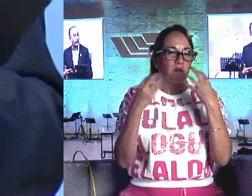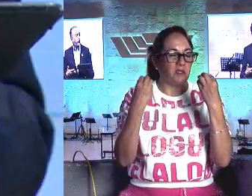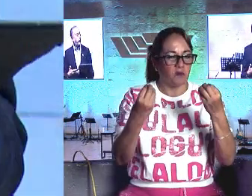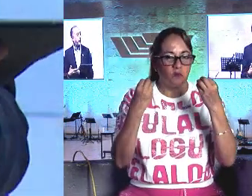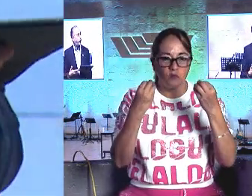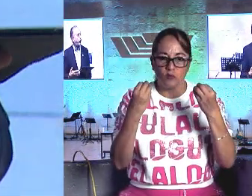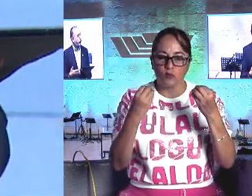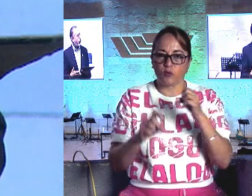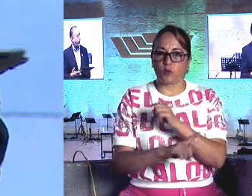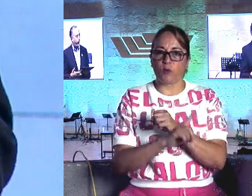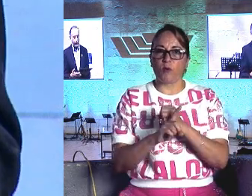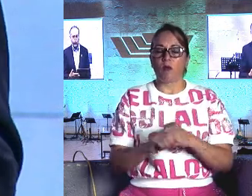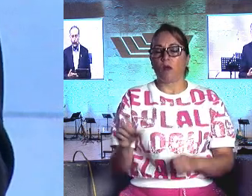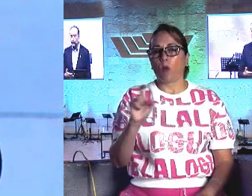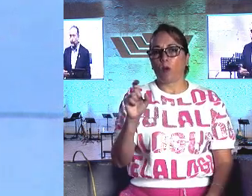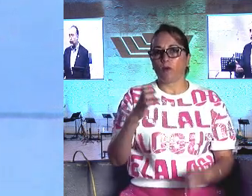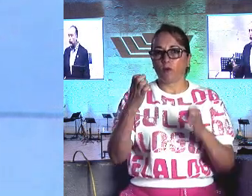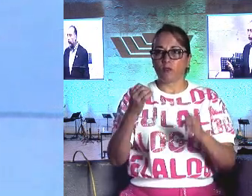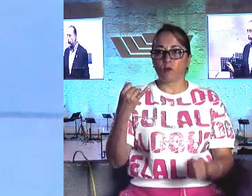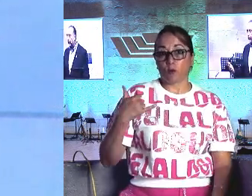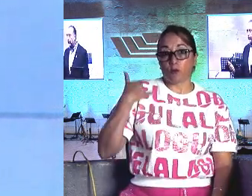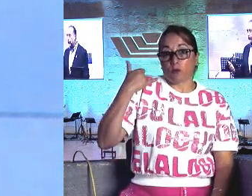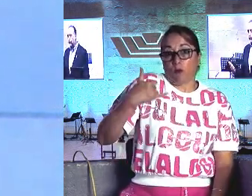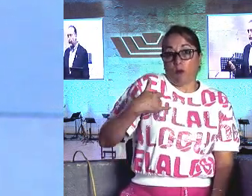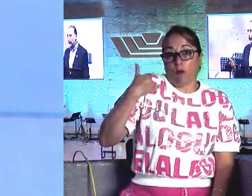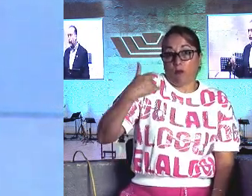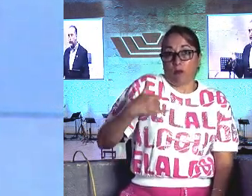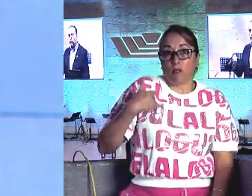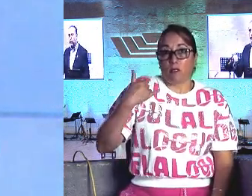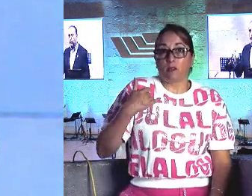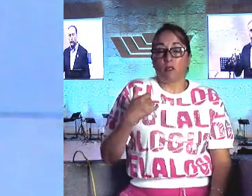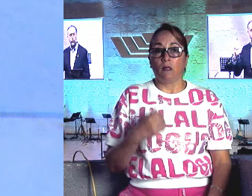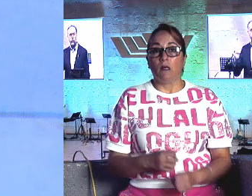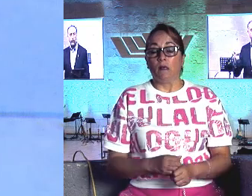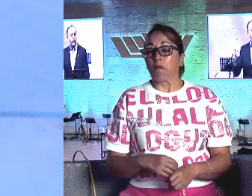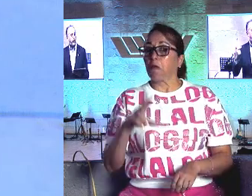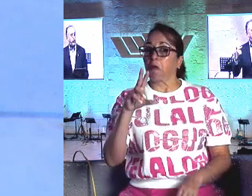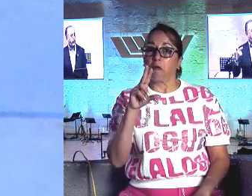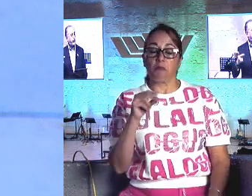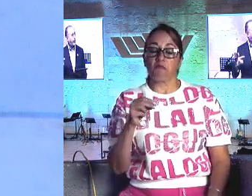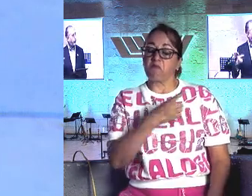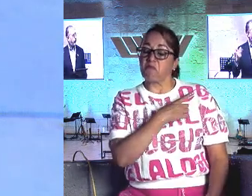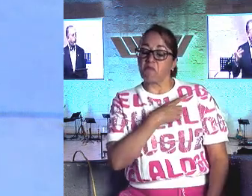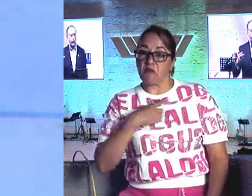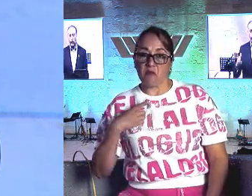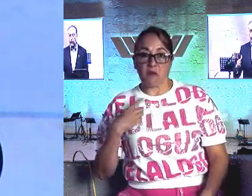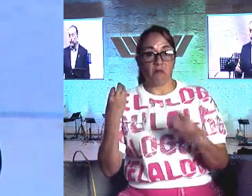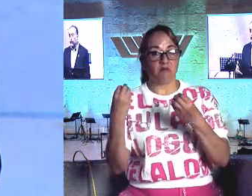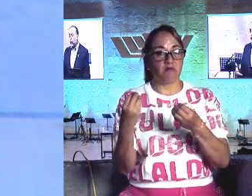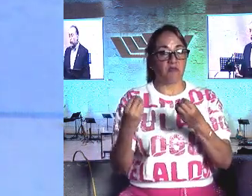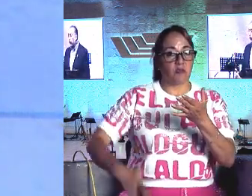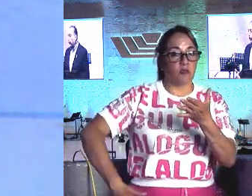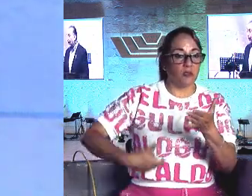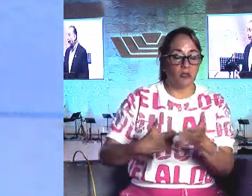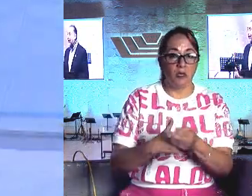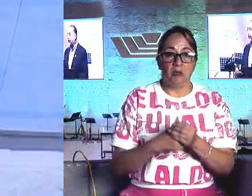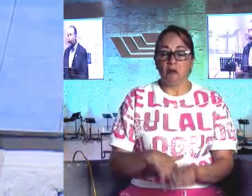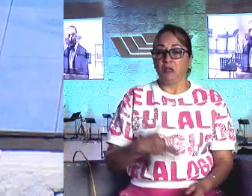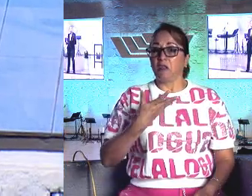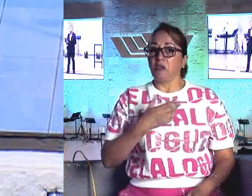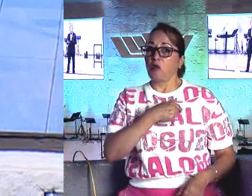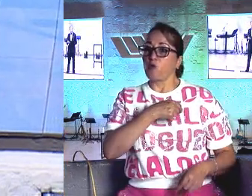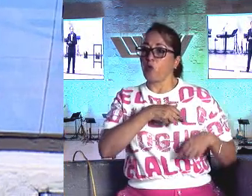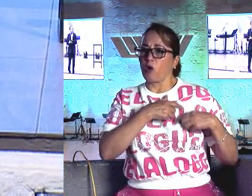la generación de estos jóvenes que estaban siguiendo a David y que venían endeudados, con amargura, con problemas. Pues habían